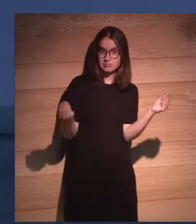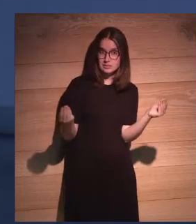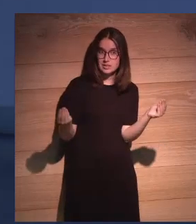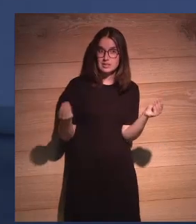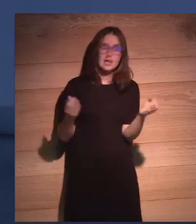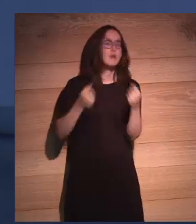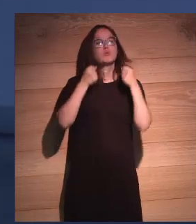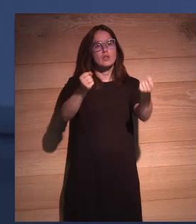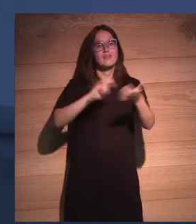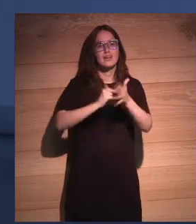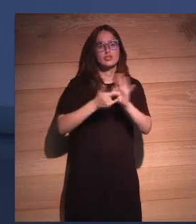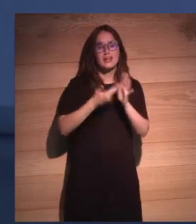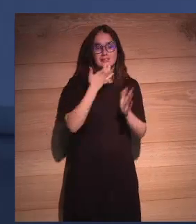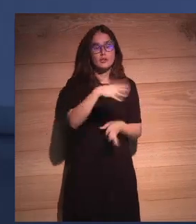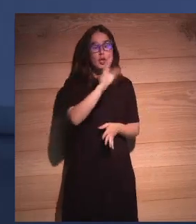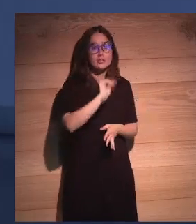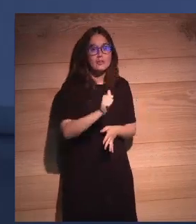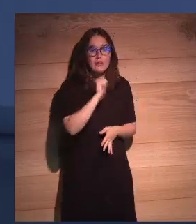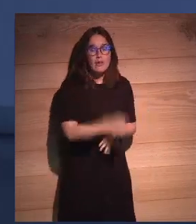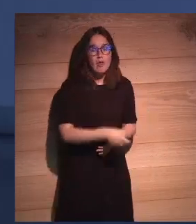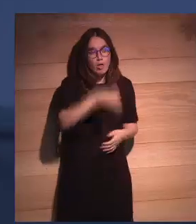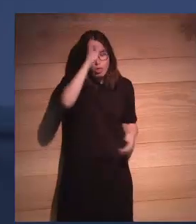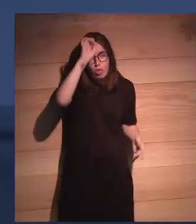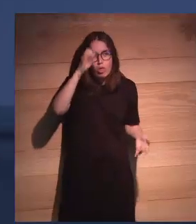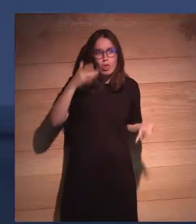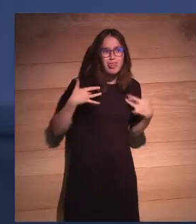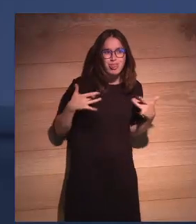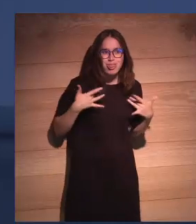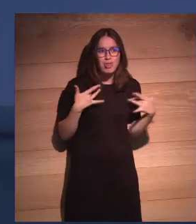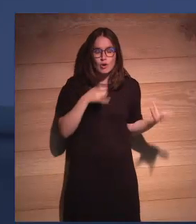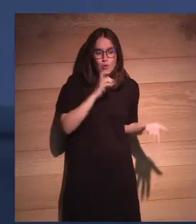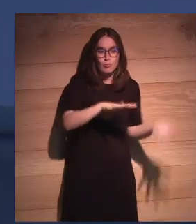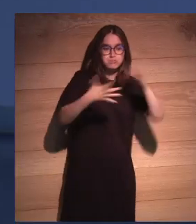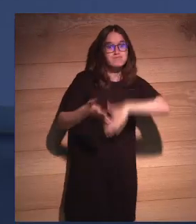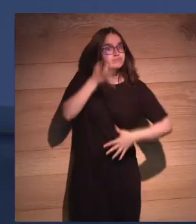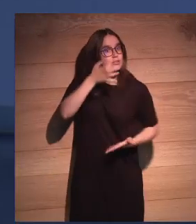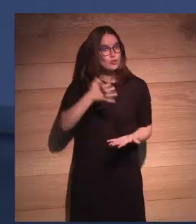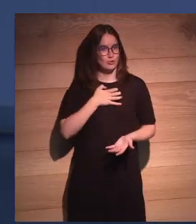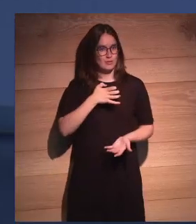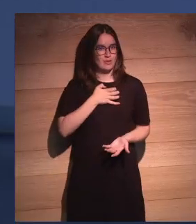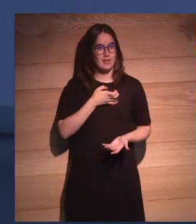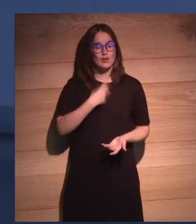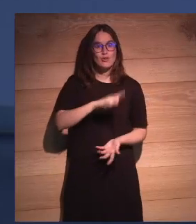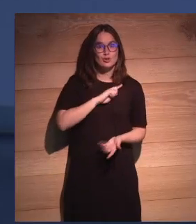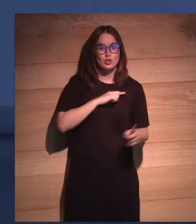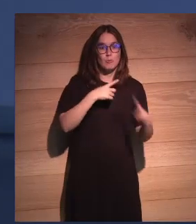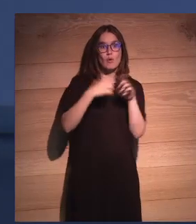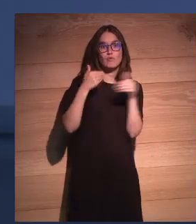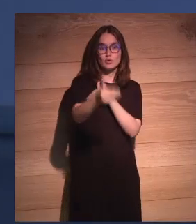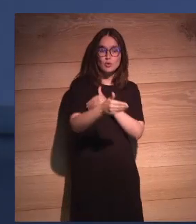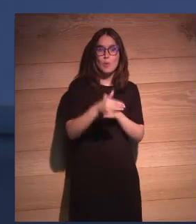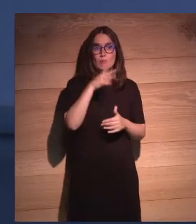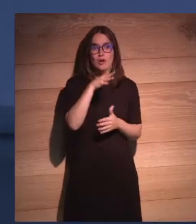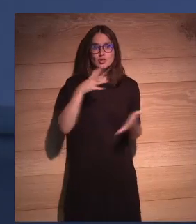El potencial de la tecnología, si no se entiende, no tiene demasiada aplicación práctica. Nosotros desde Profuturo por eso